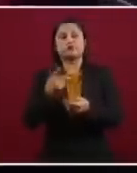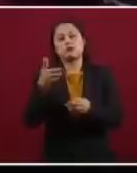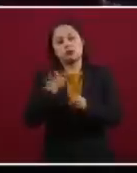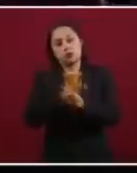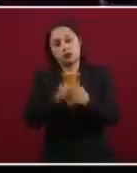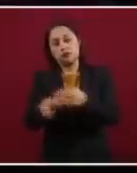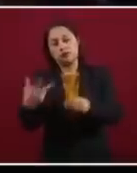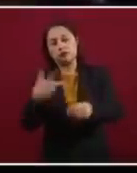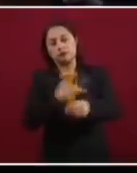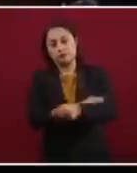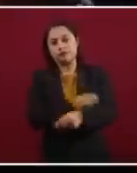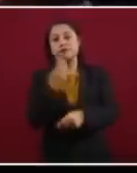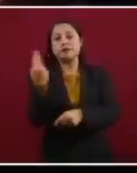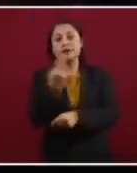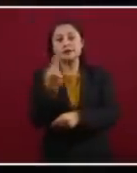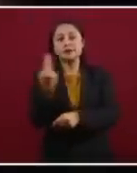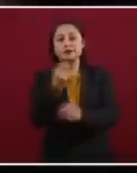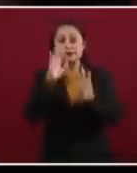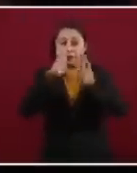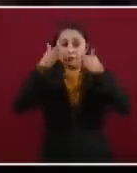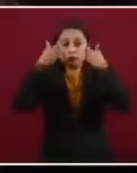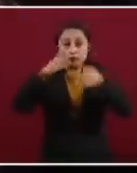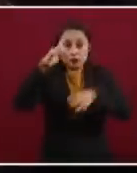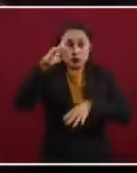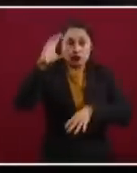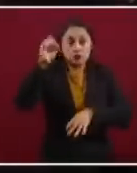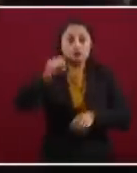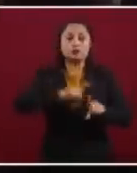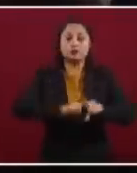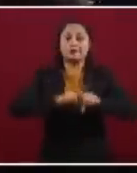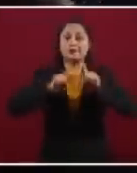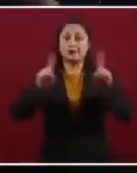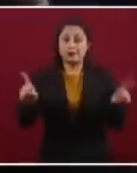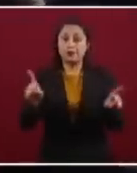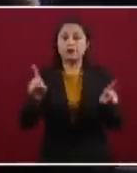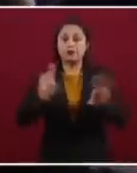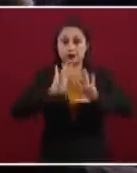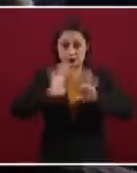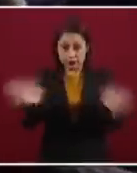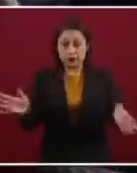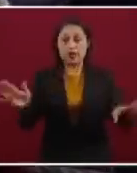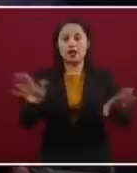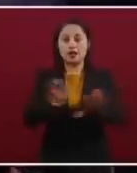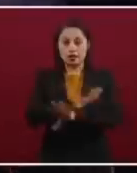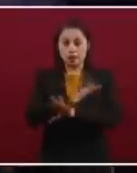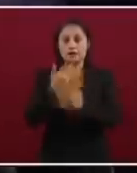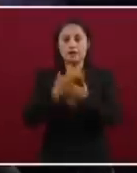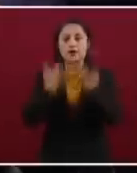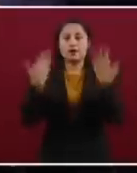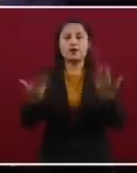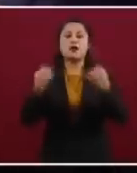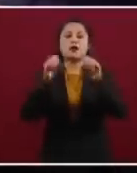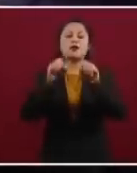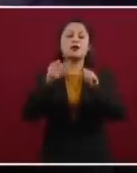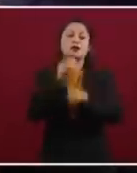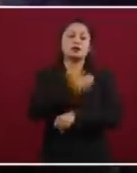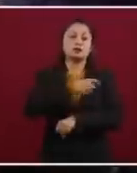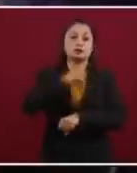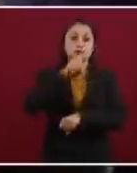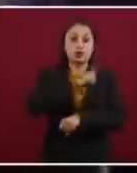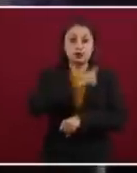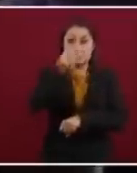pública hemos cambiado este enfoque gracias al cambio de enfoque en salud con el modelo de salud para el bienestar